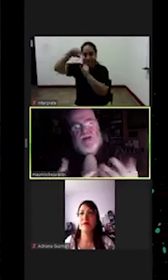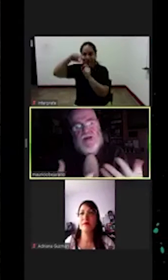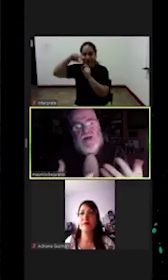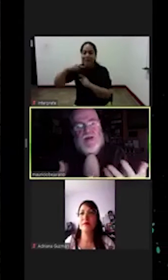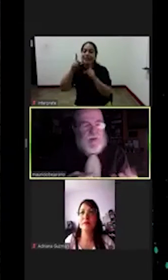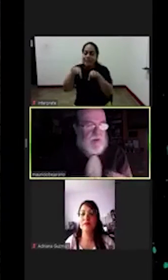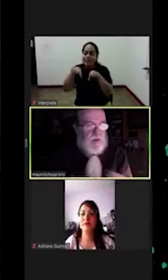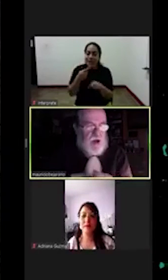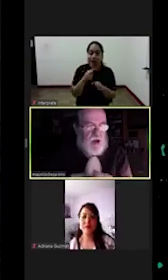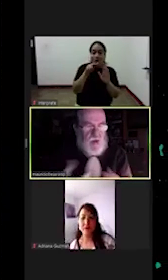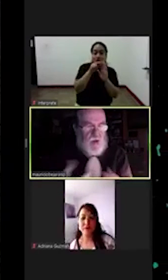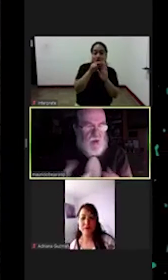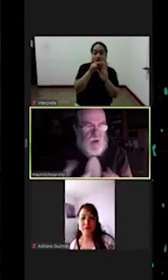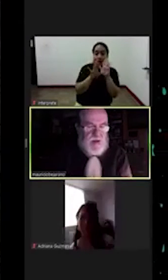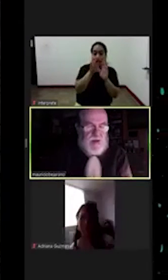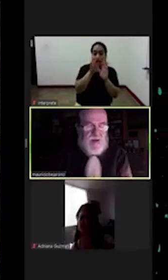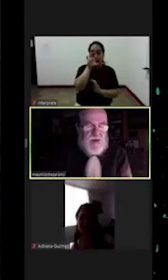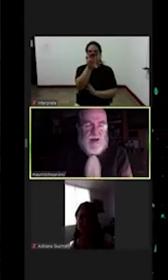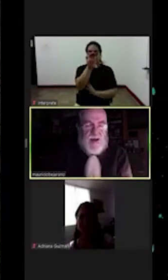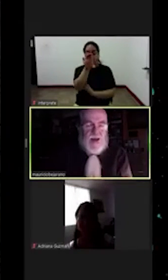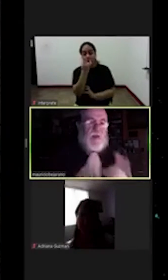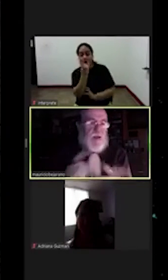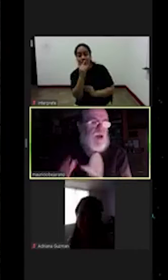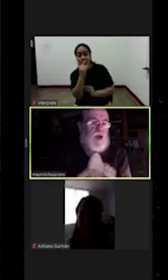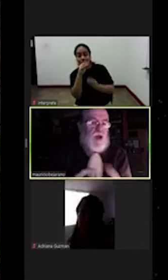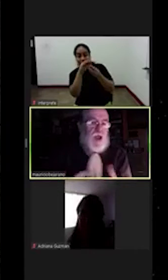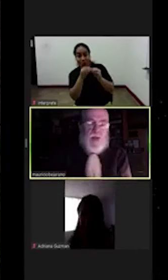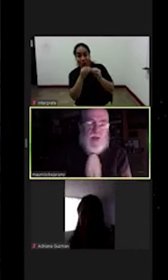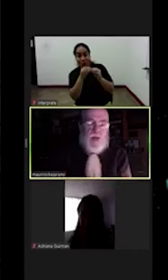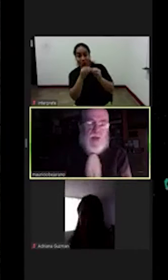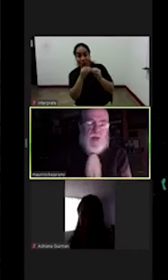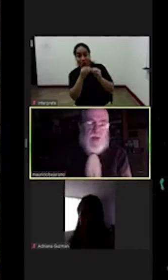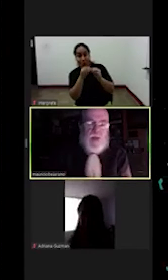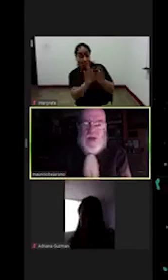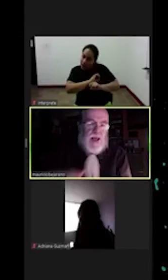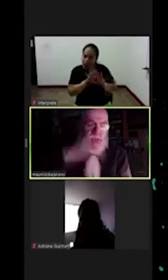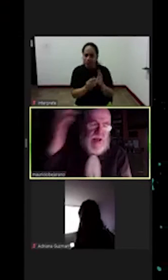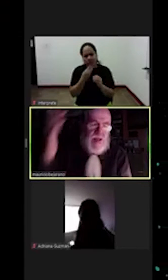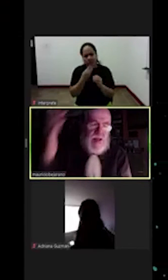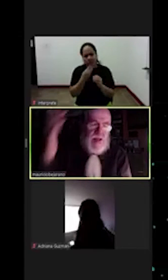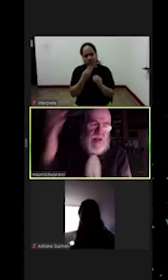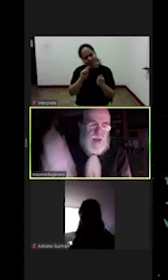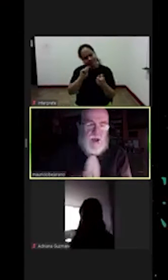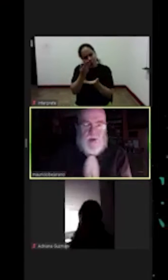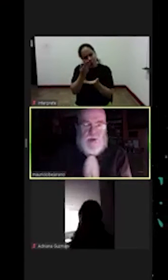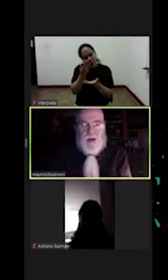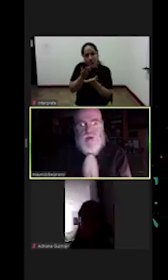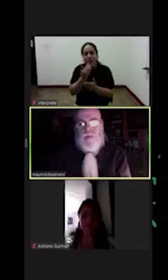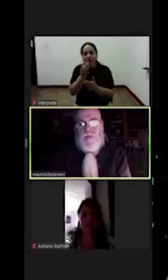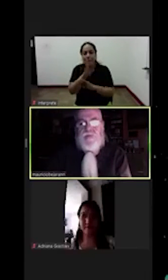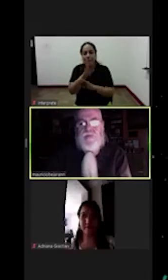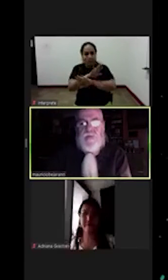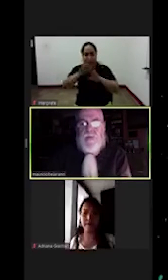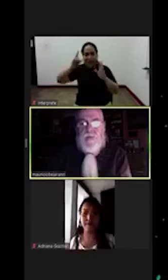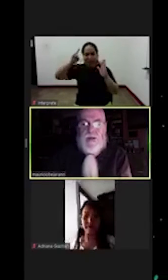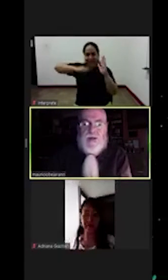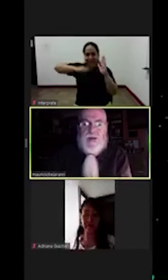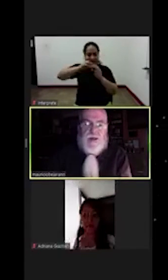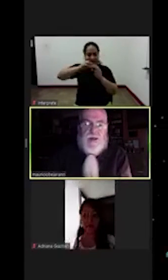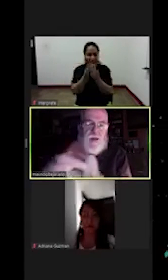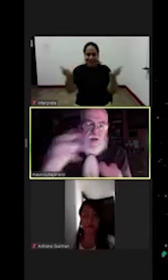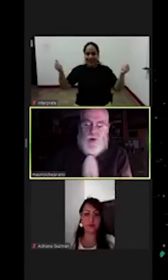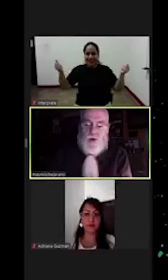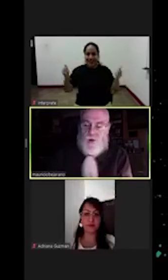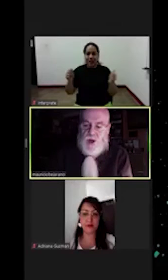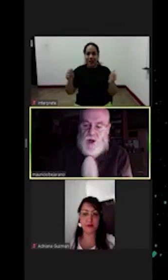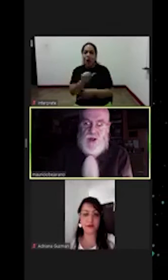Que me pareció muy interesante. Entonces empezamos a ajustar la propuesta y la idea del castillo desapareció. Aquí hay como